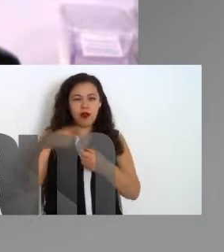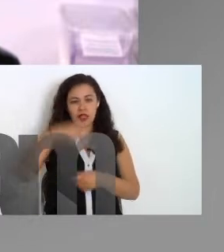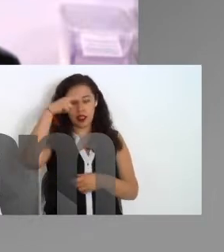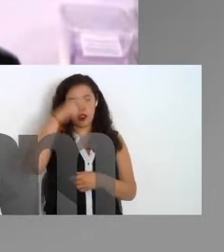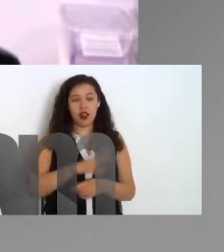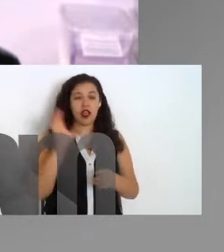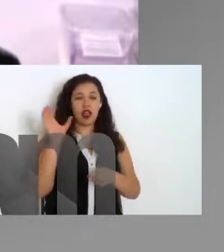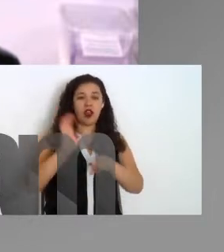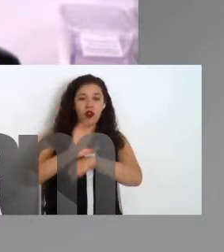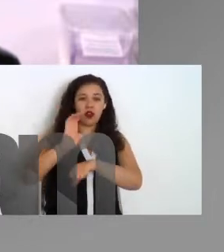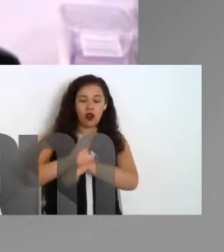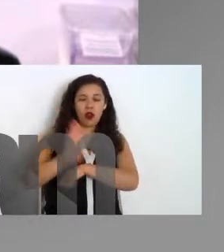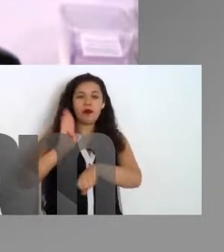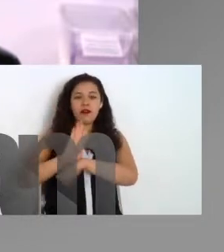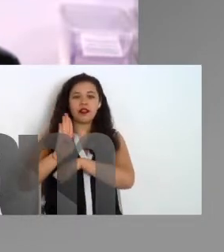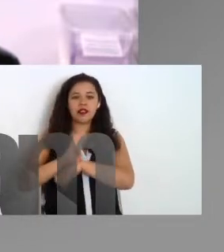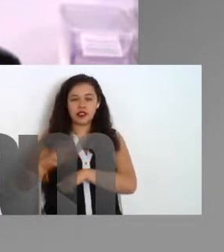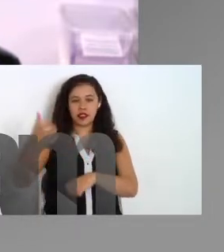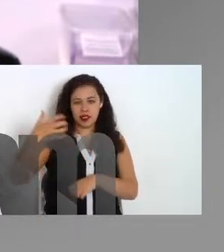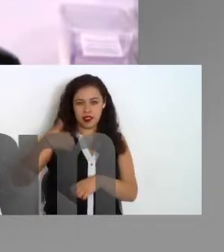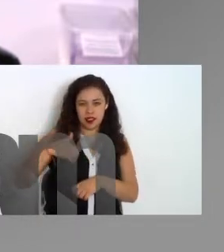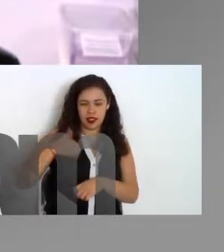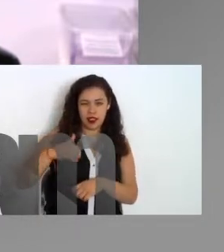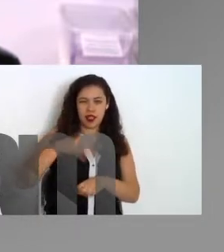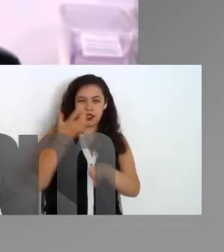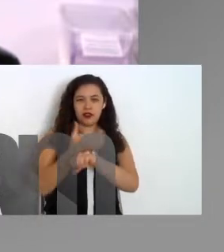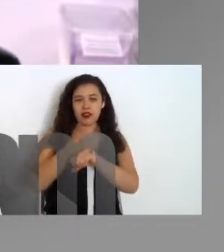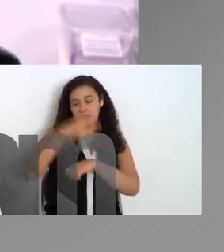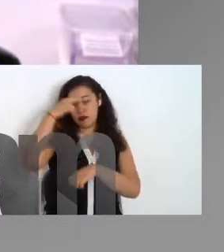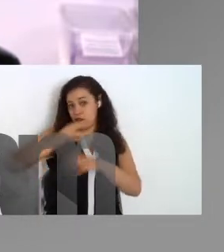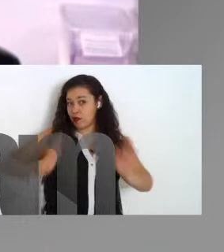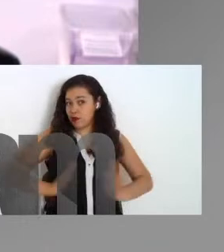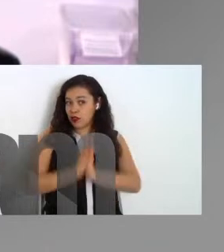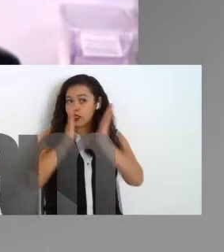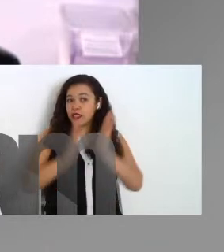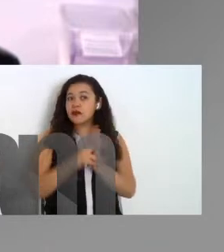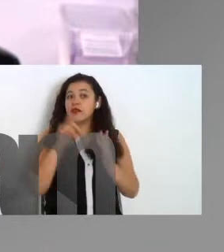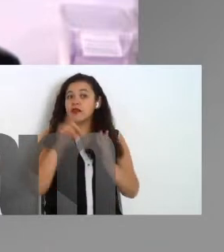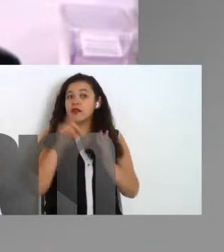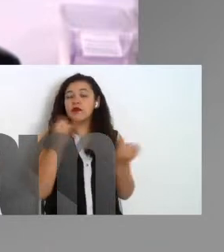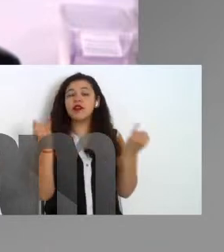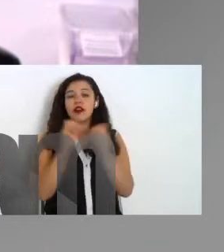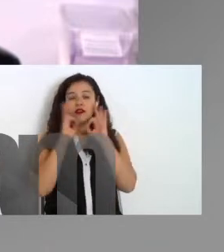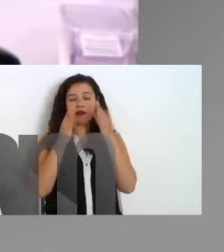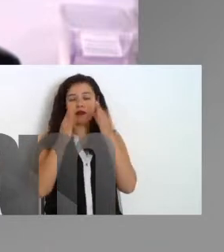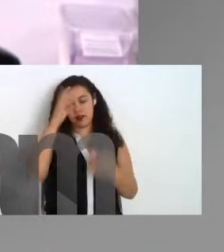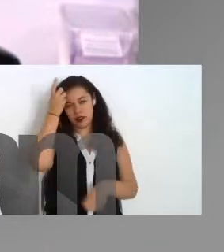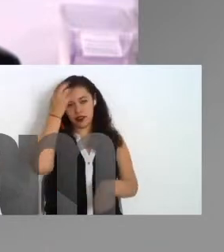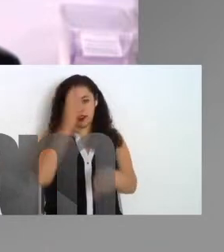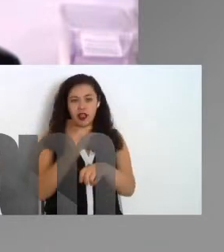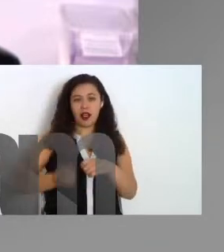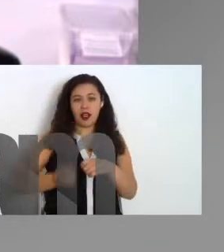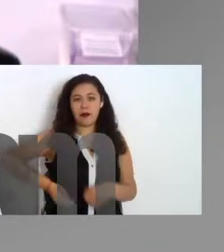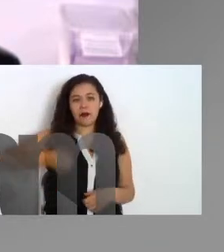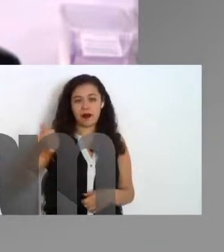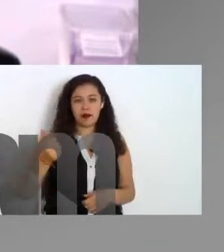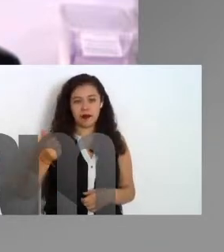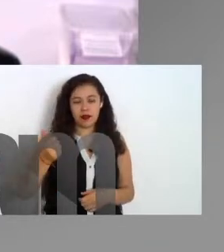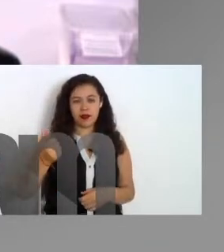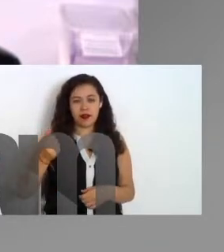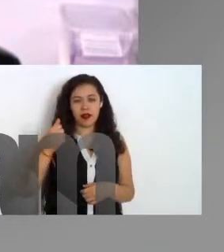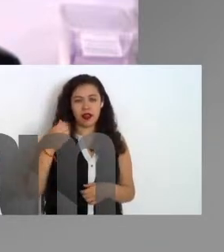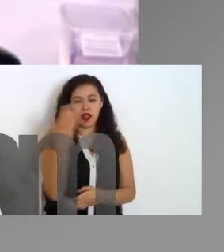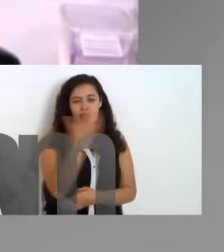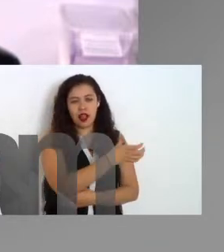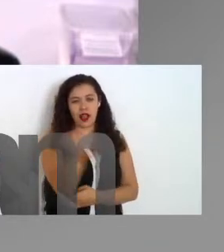Colombia, Brasil, Canadá, Estados Unidos y México. Asimismo, se desarrolla como el director del primer campamento Actívate